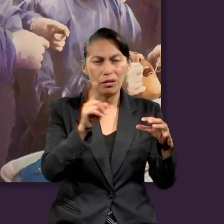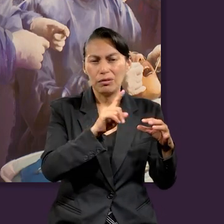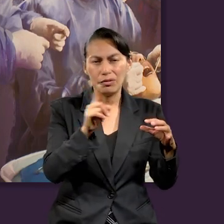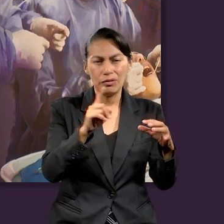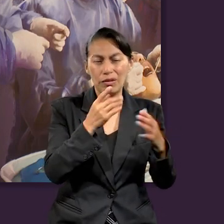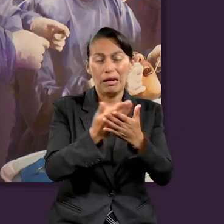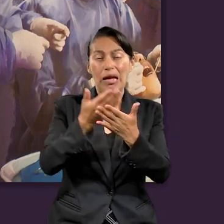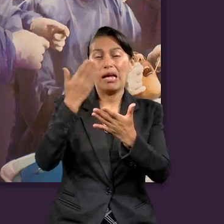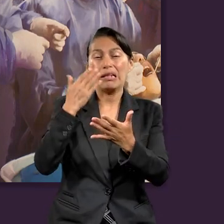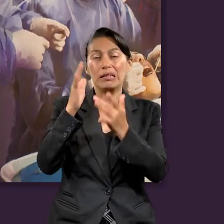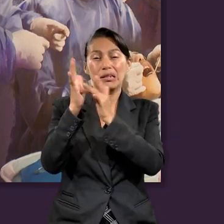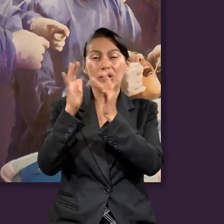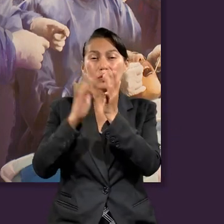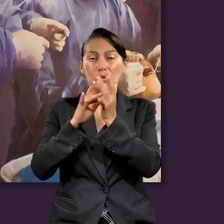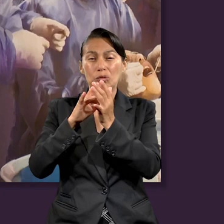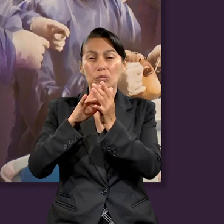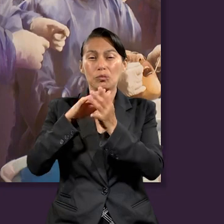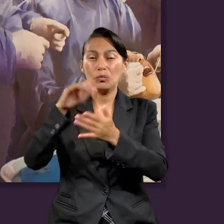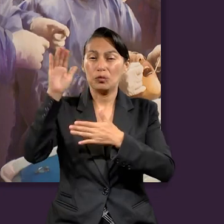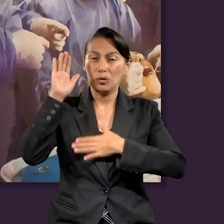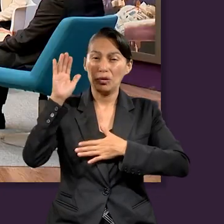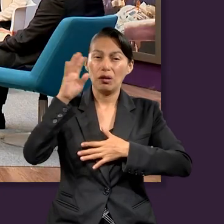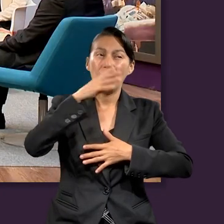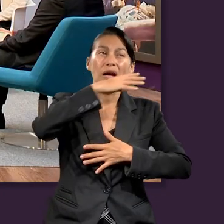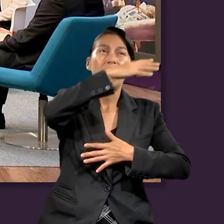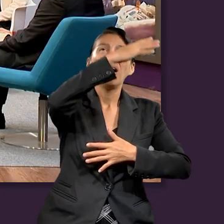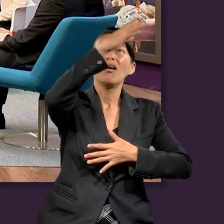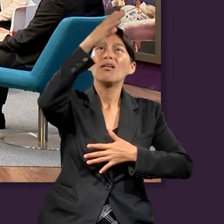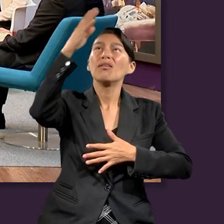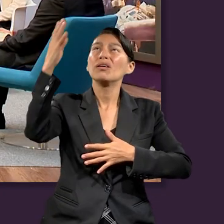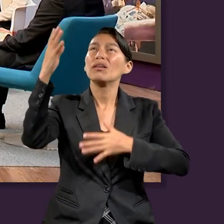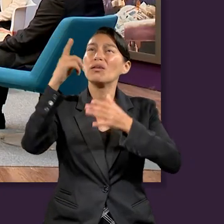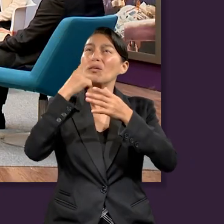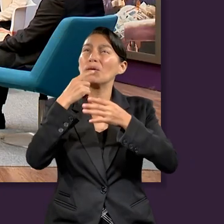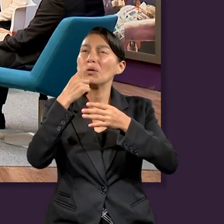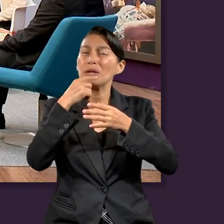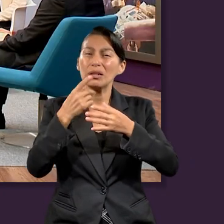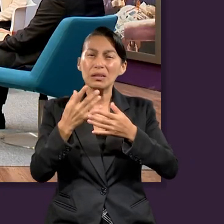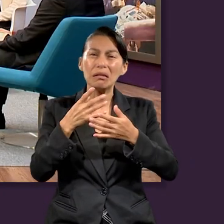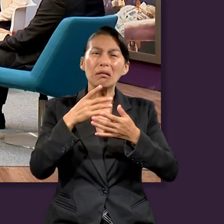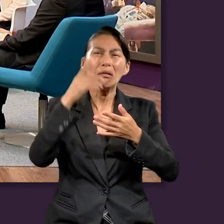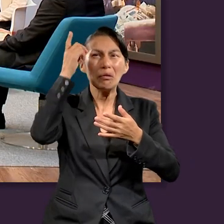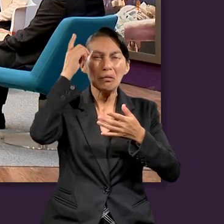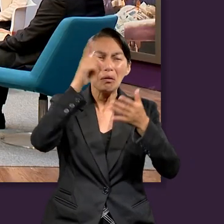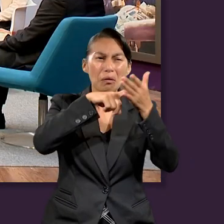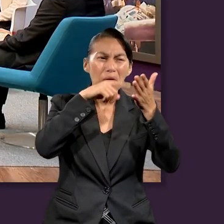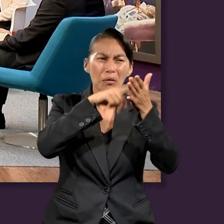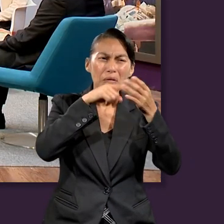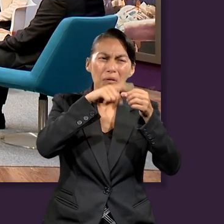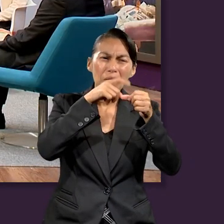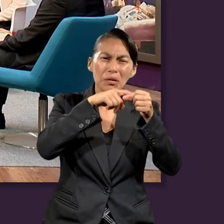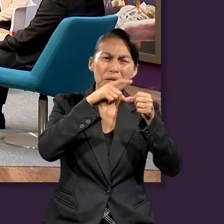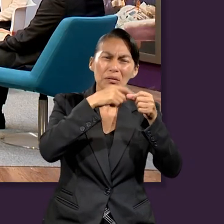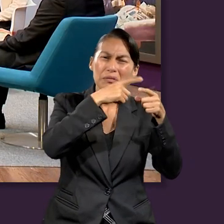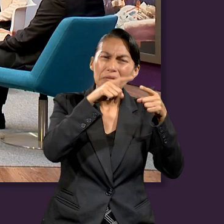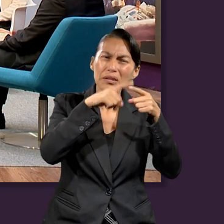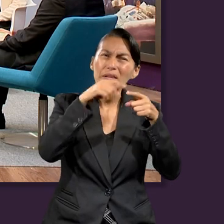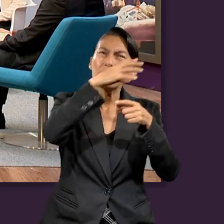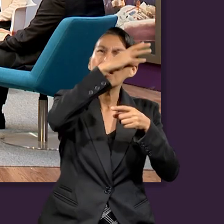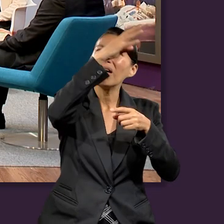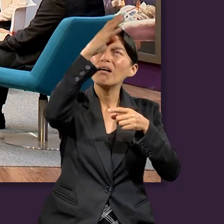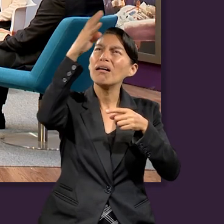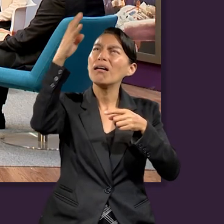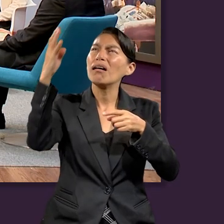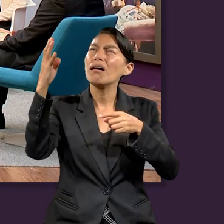autopreservación y su autogloria. Es decir, en la torre de Babel nosotros vemos cómo ellos se olvidaron de Dios, utilizaron sus